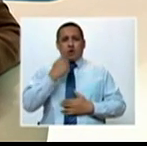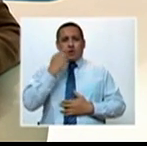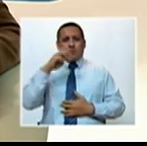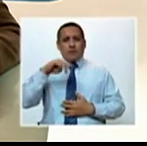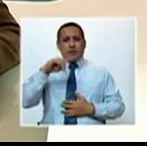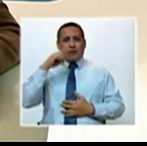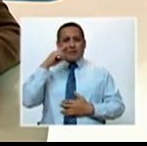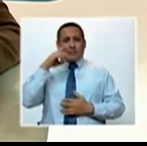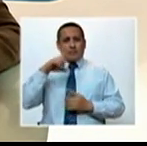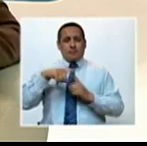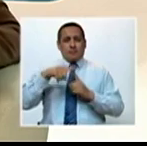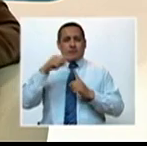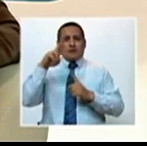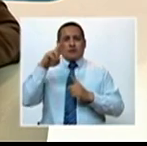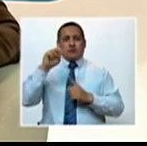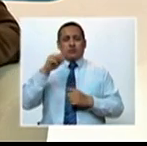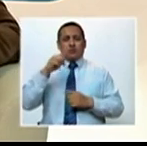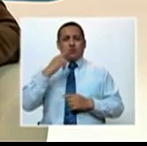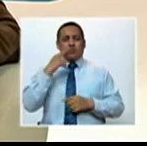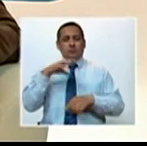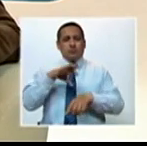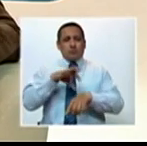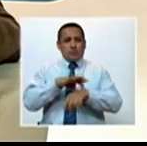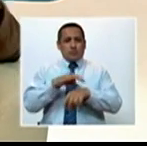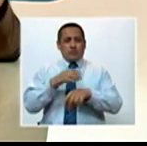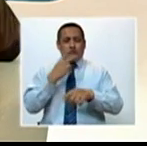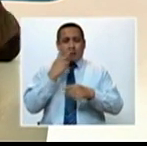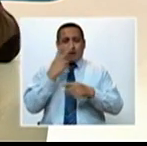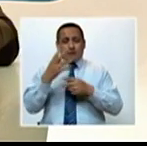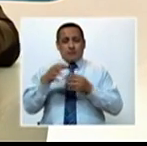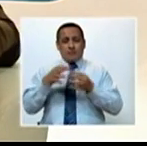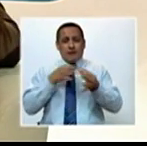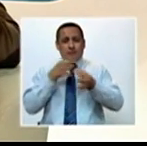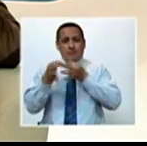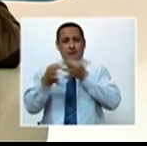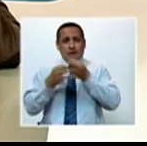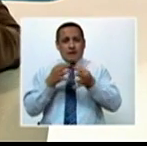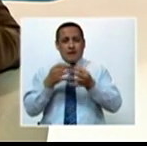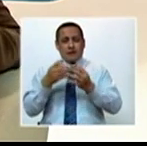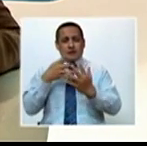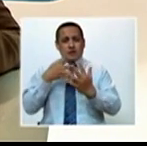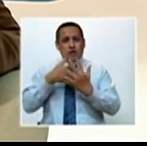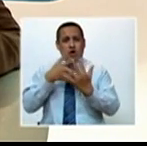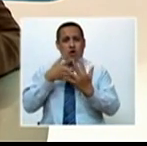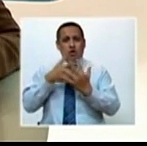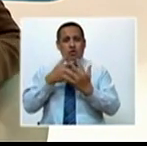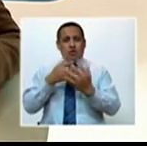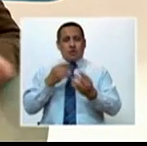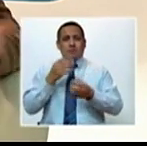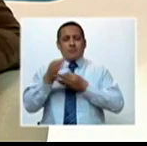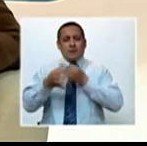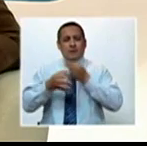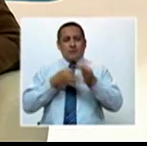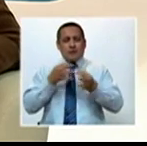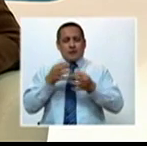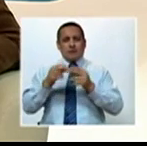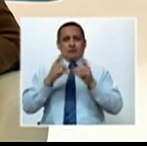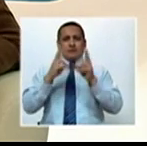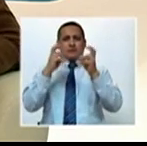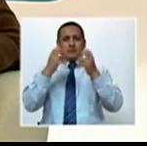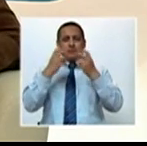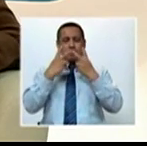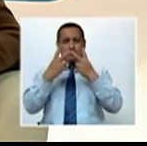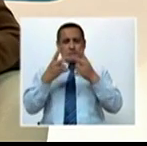señor Nilton Rojas, psicólogo, representante de Isidro, que ha estado con nosotros para comentar